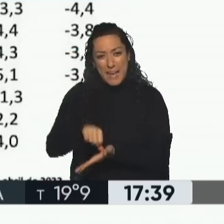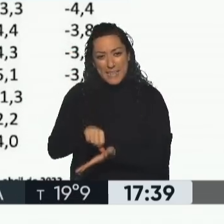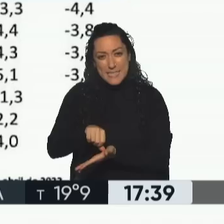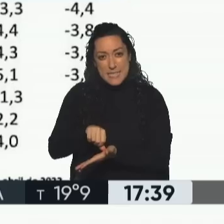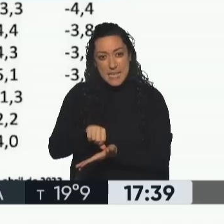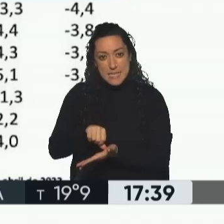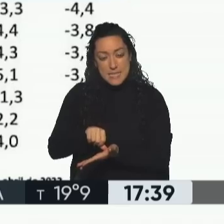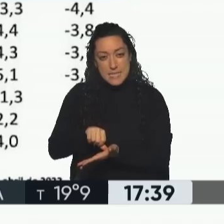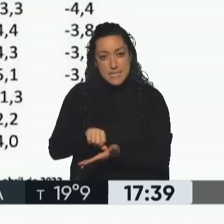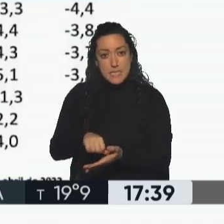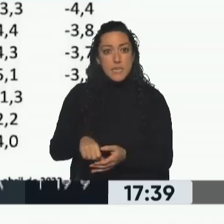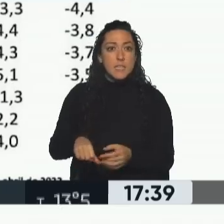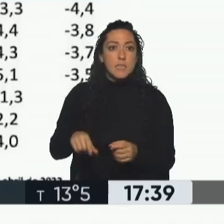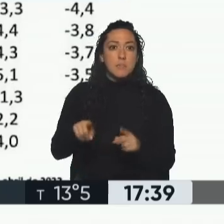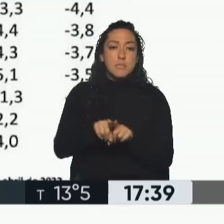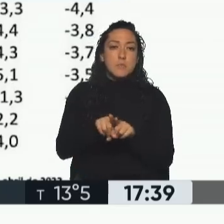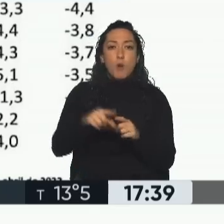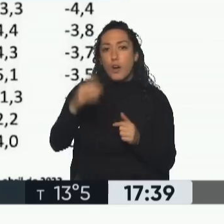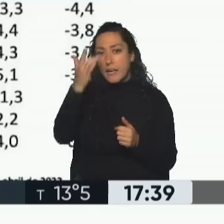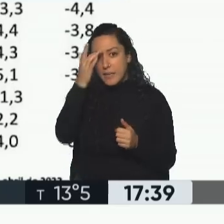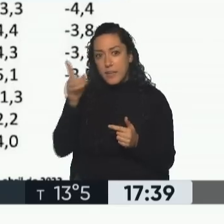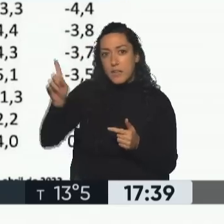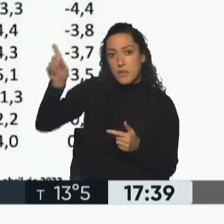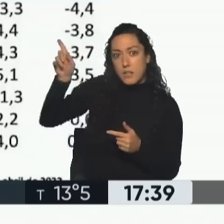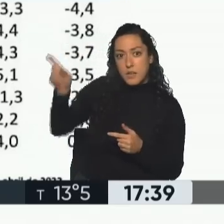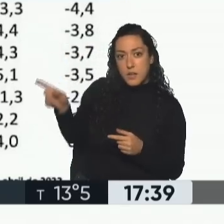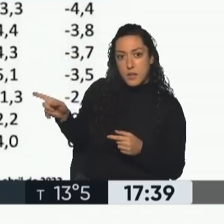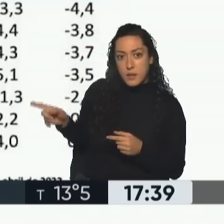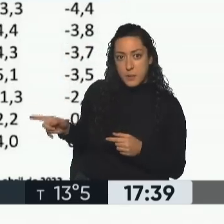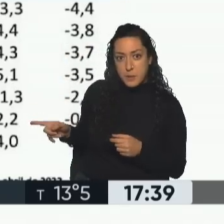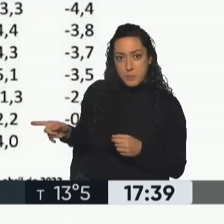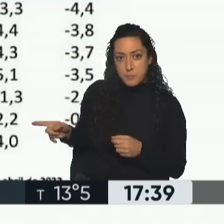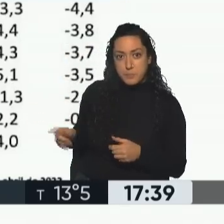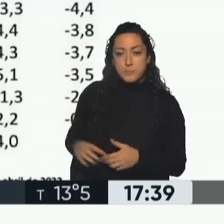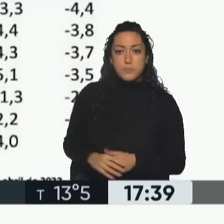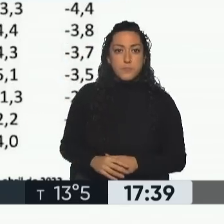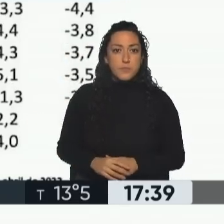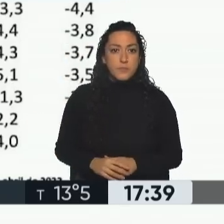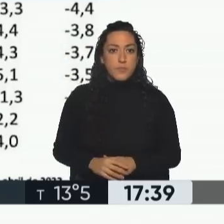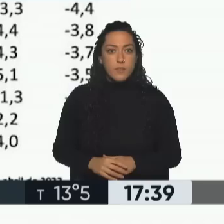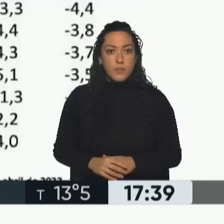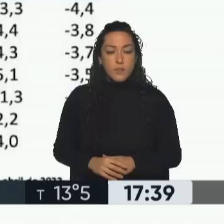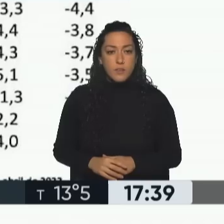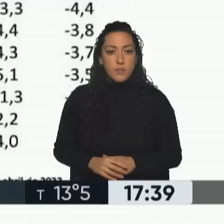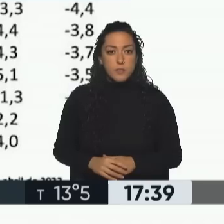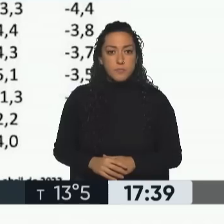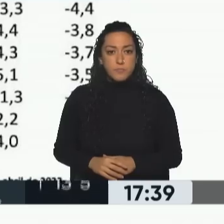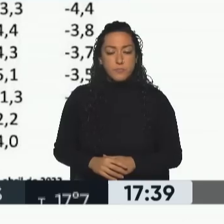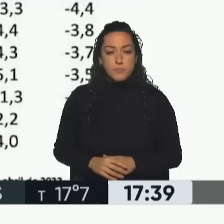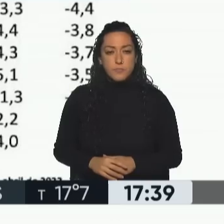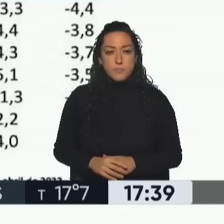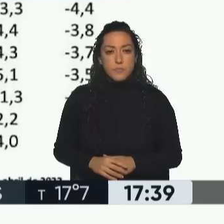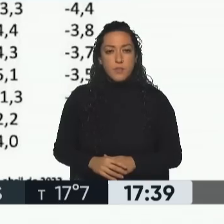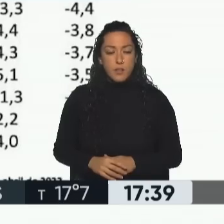anteceden, estamos hablando de India, Estados Unidos, Reino Unido, Australia, Japón, Italia, Francia, Sudáfrica, China, Unión Europea, Canadá,